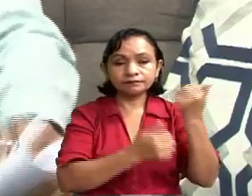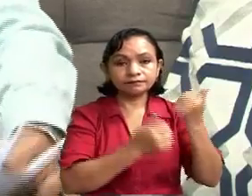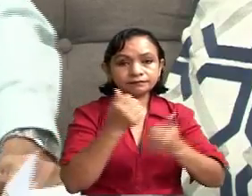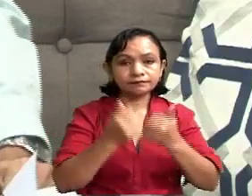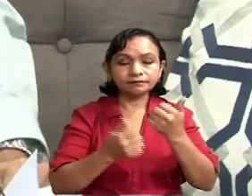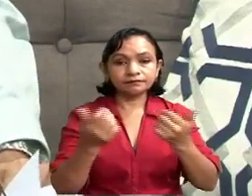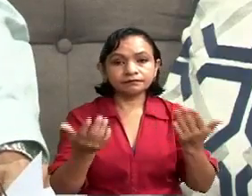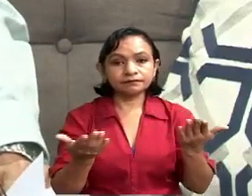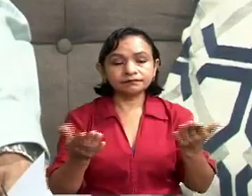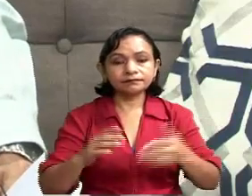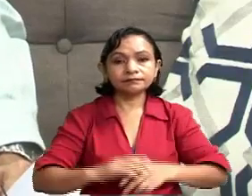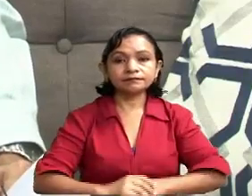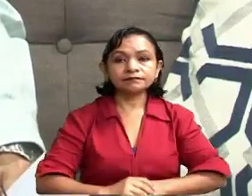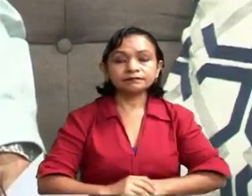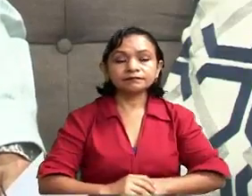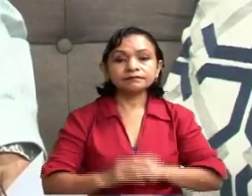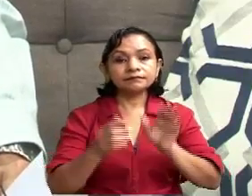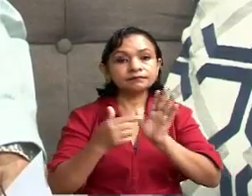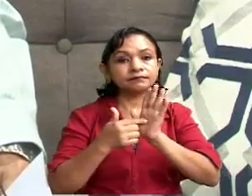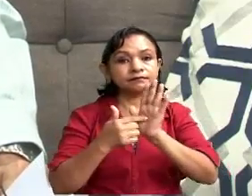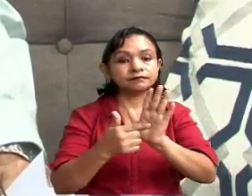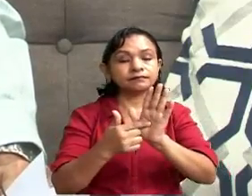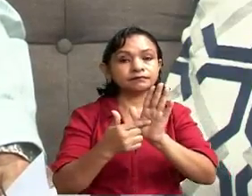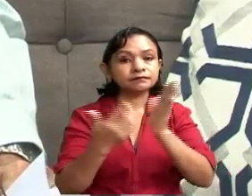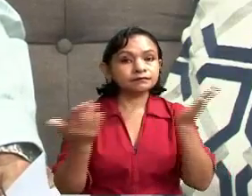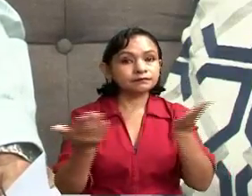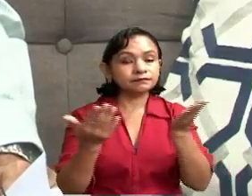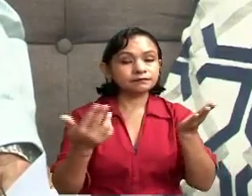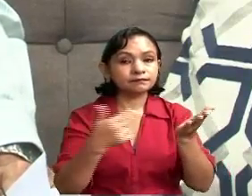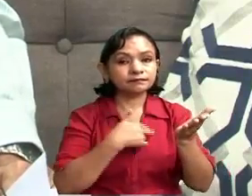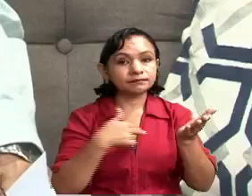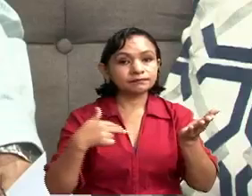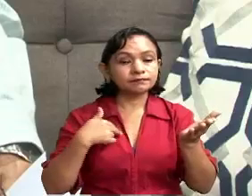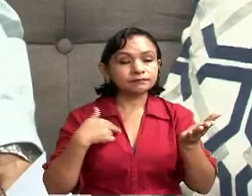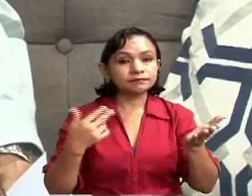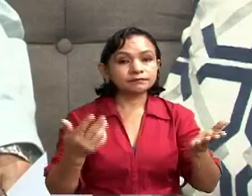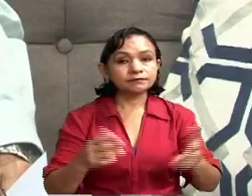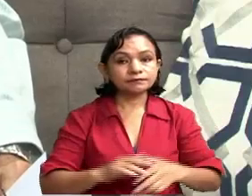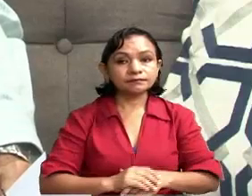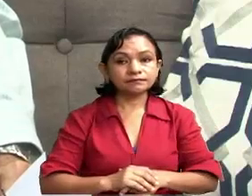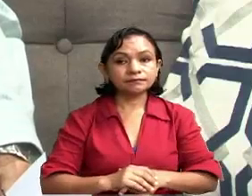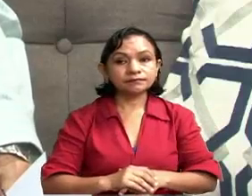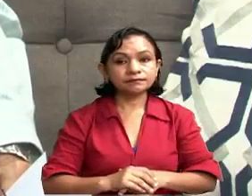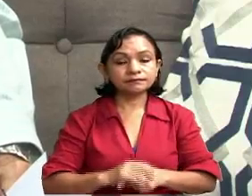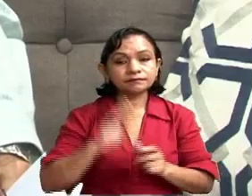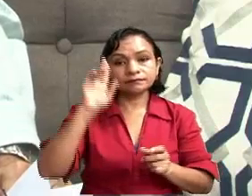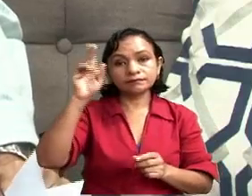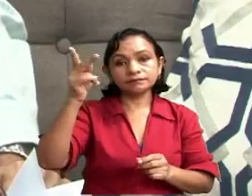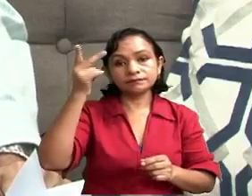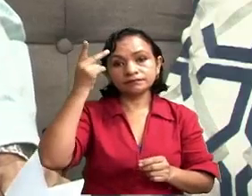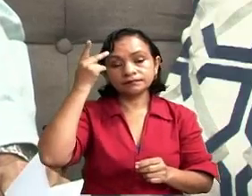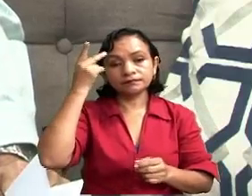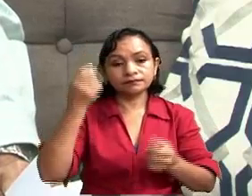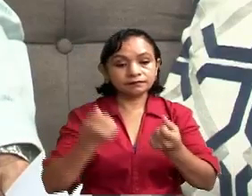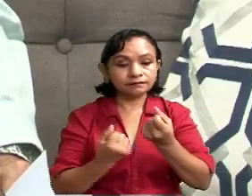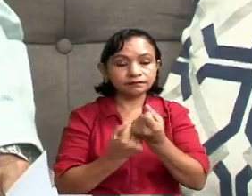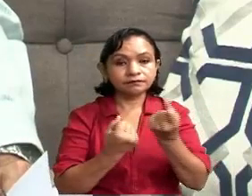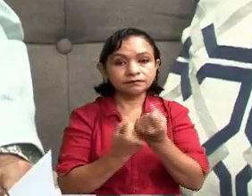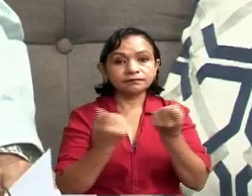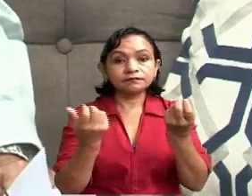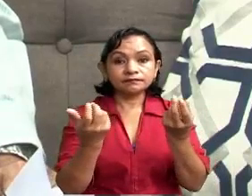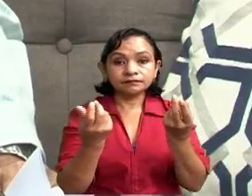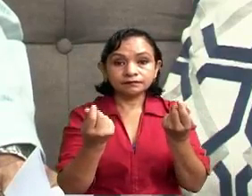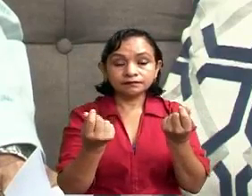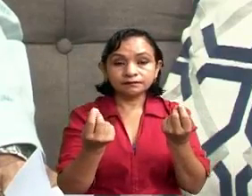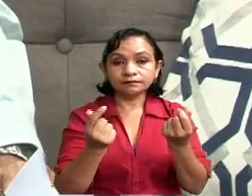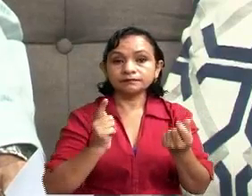Exacto. economía. Por ejemplo, el hecho de que de la política de subsidios